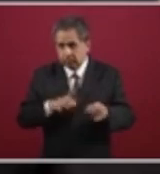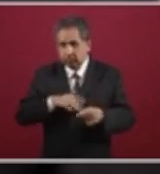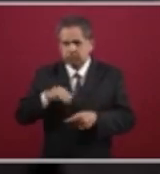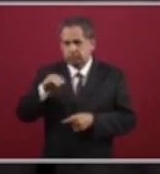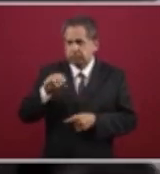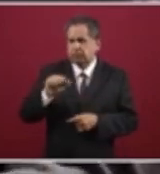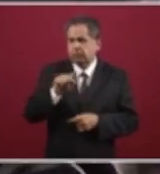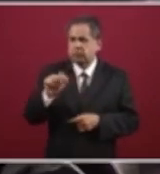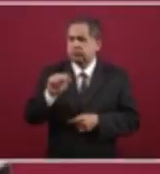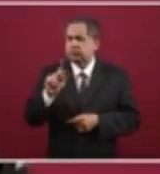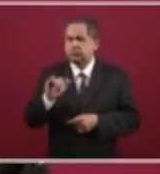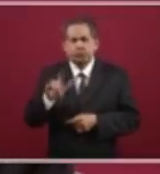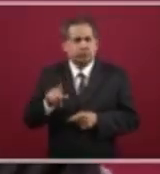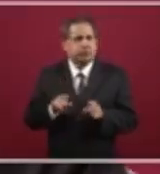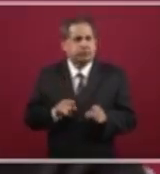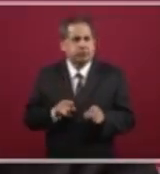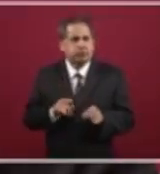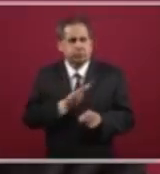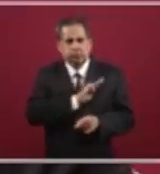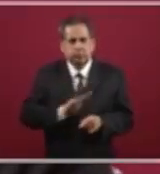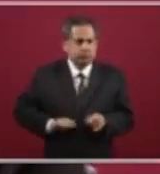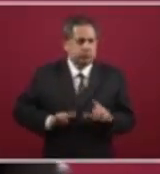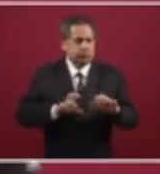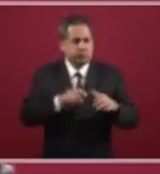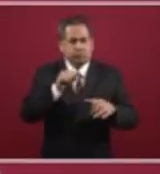Mazapil, que es un municipio